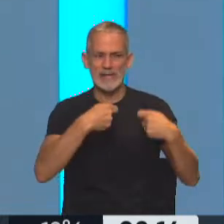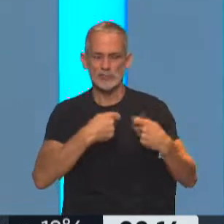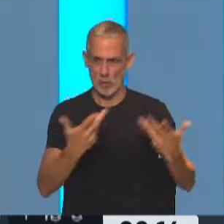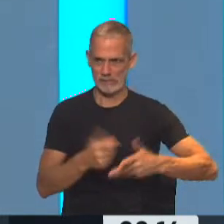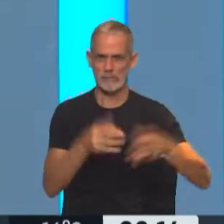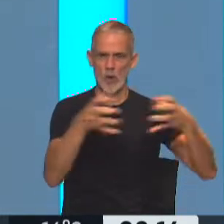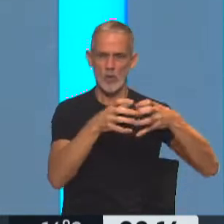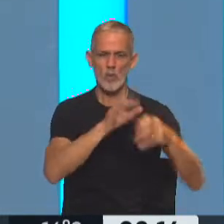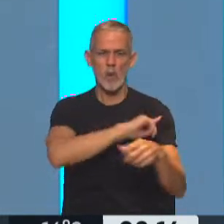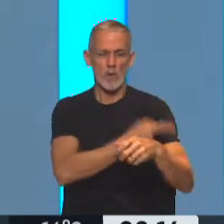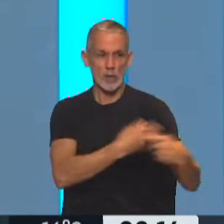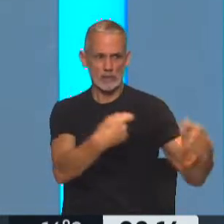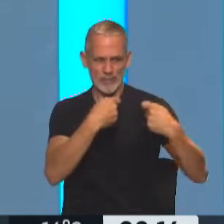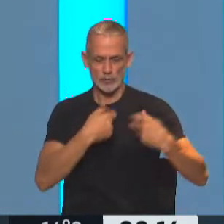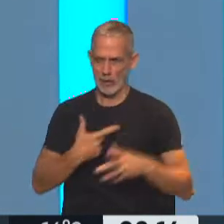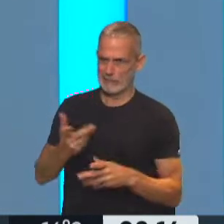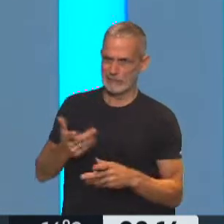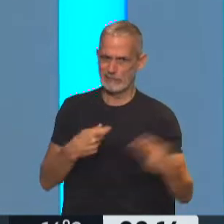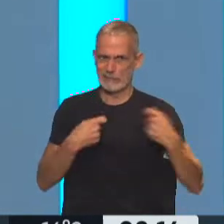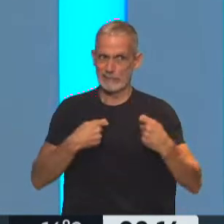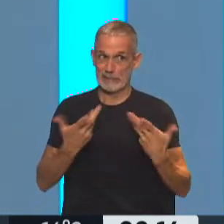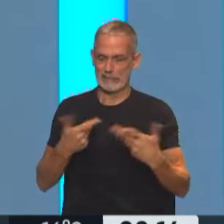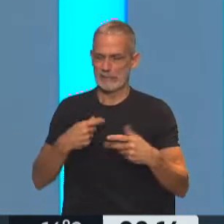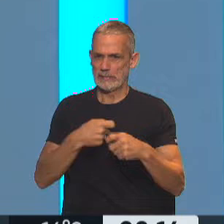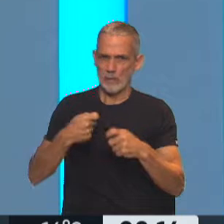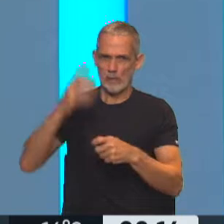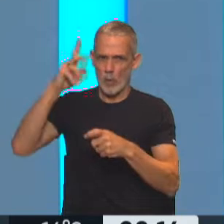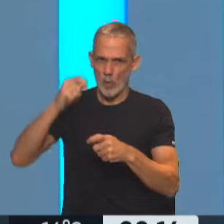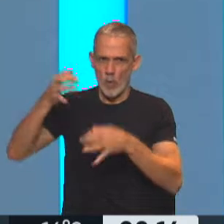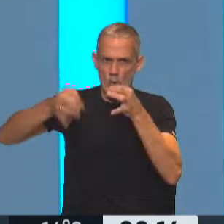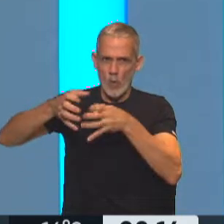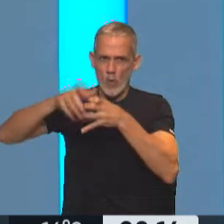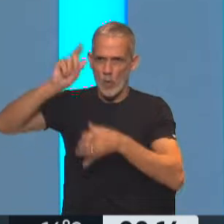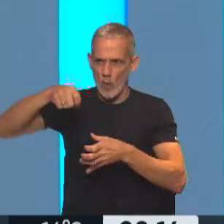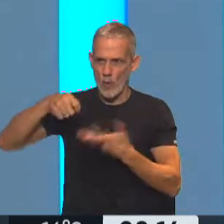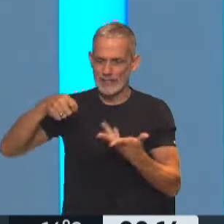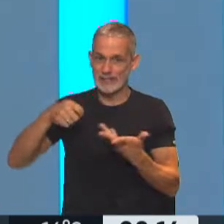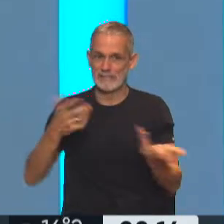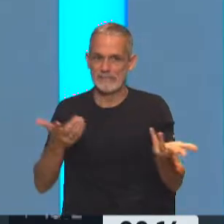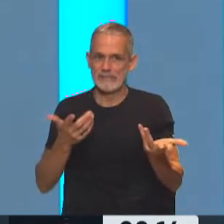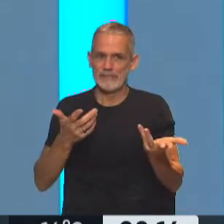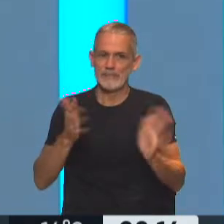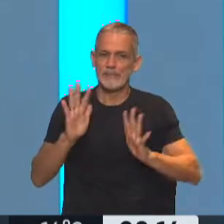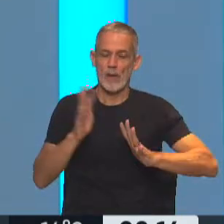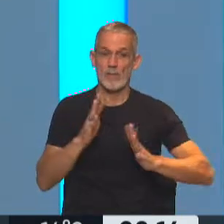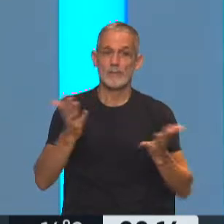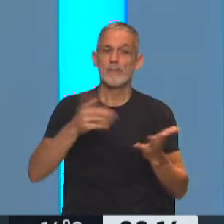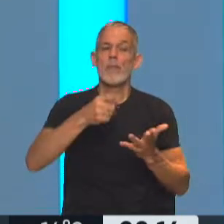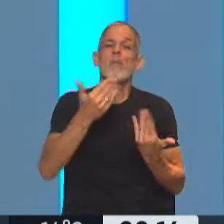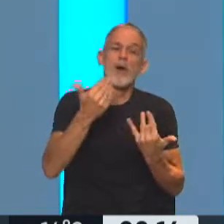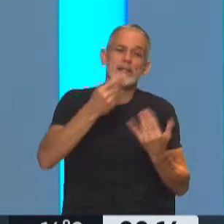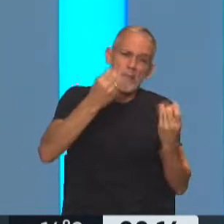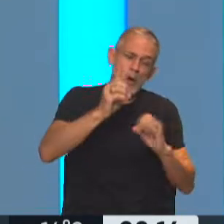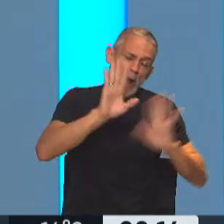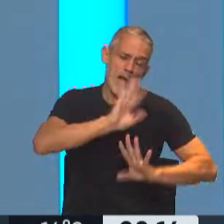de grupos de poder que están presionando, tensionando, con buenas o con malas armas, que también las